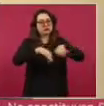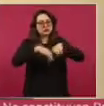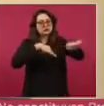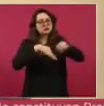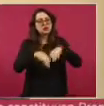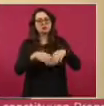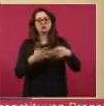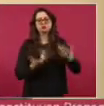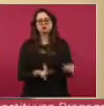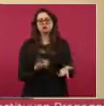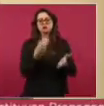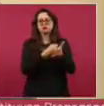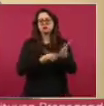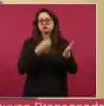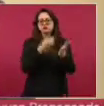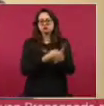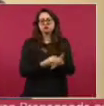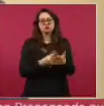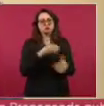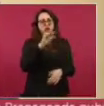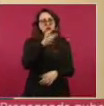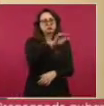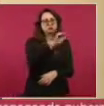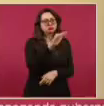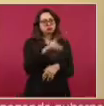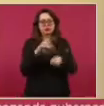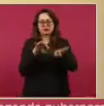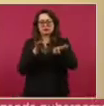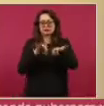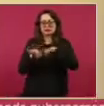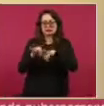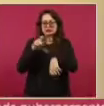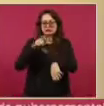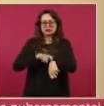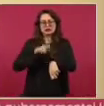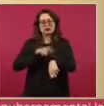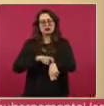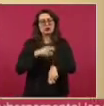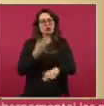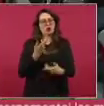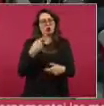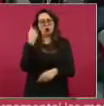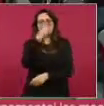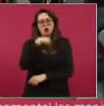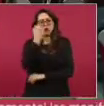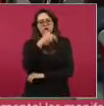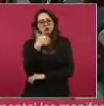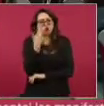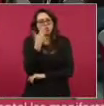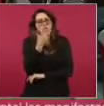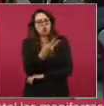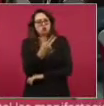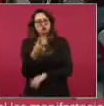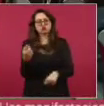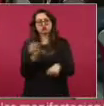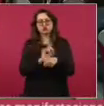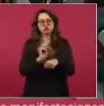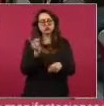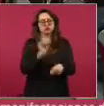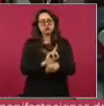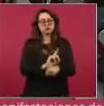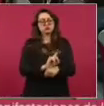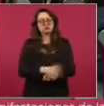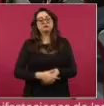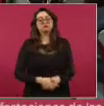manera pacífica el derecho a la jornada laboral de 8 horas. A 5